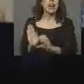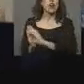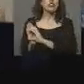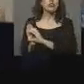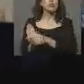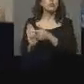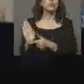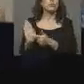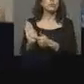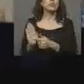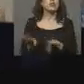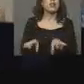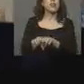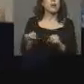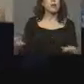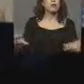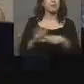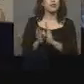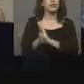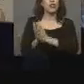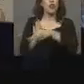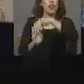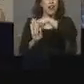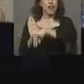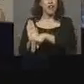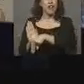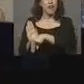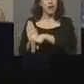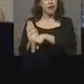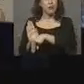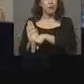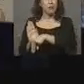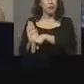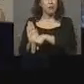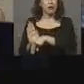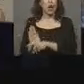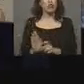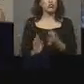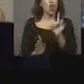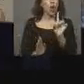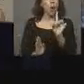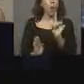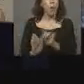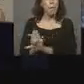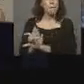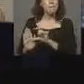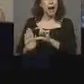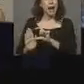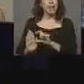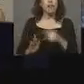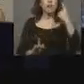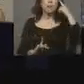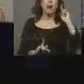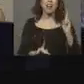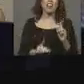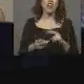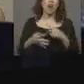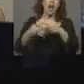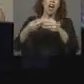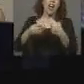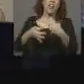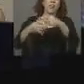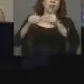Constitución, unificando toda la normativa relacionada en un párrafo único, evitando la